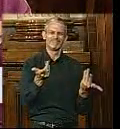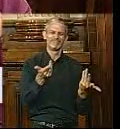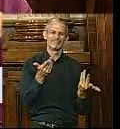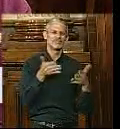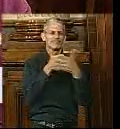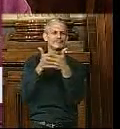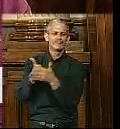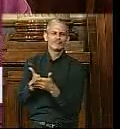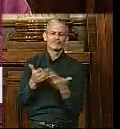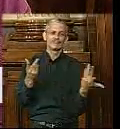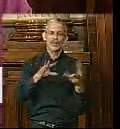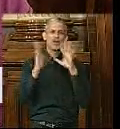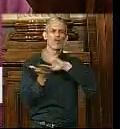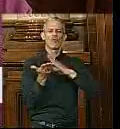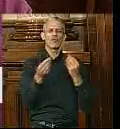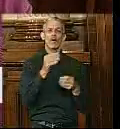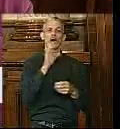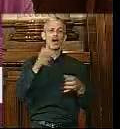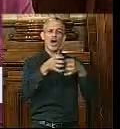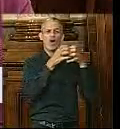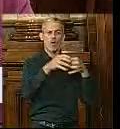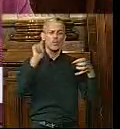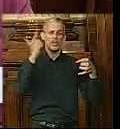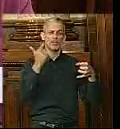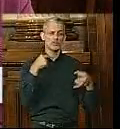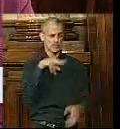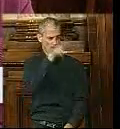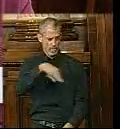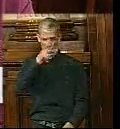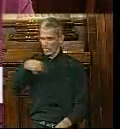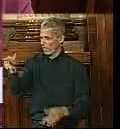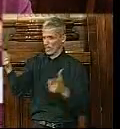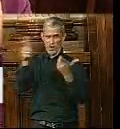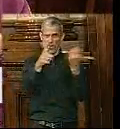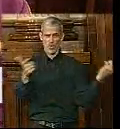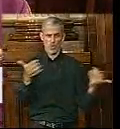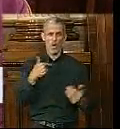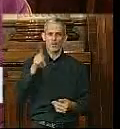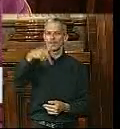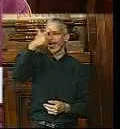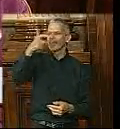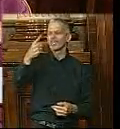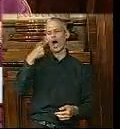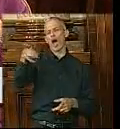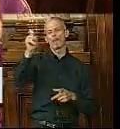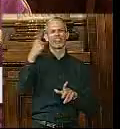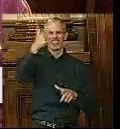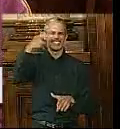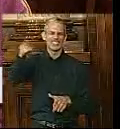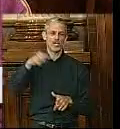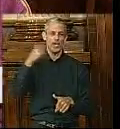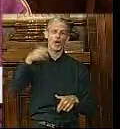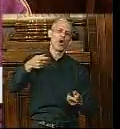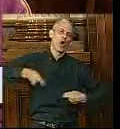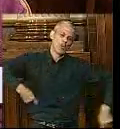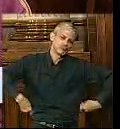la invisibilización, porque la comunidad sorda es una comunidad invisible, porque vos de los ciegos te das cuenta, de la gente con discapacidad motora